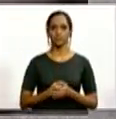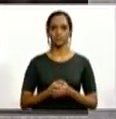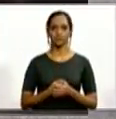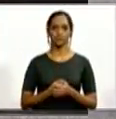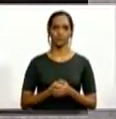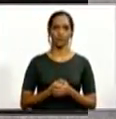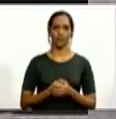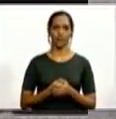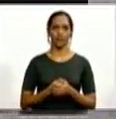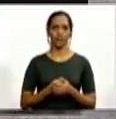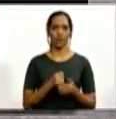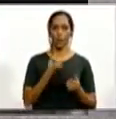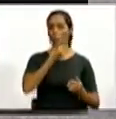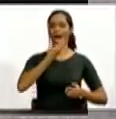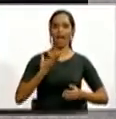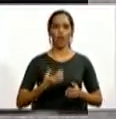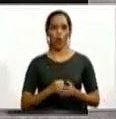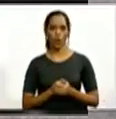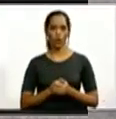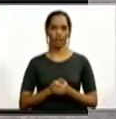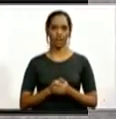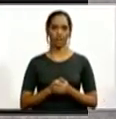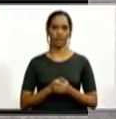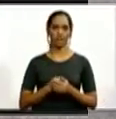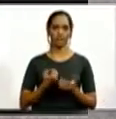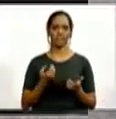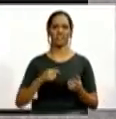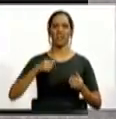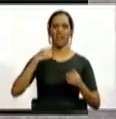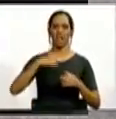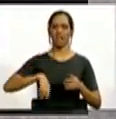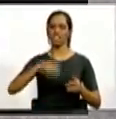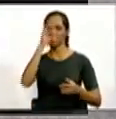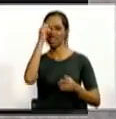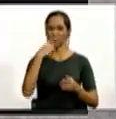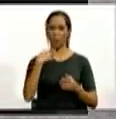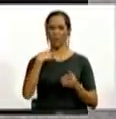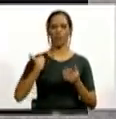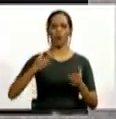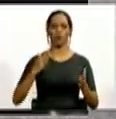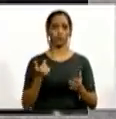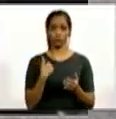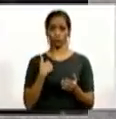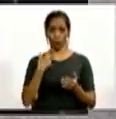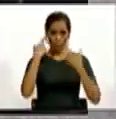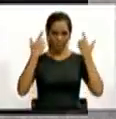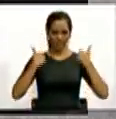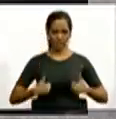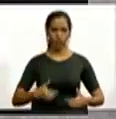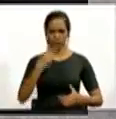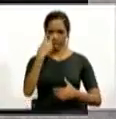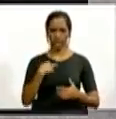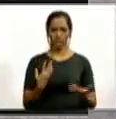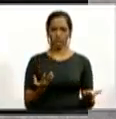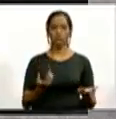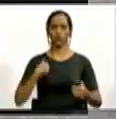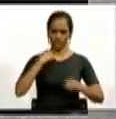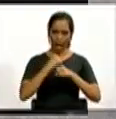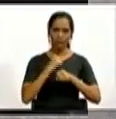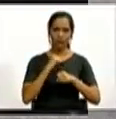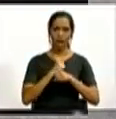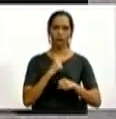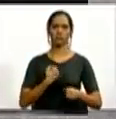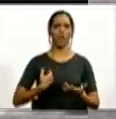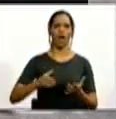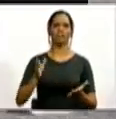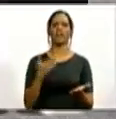le dice, bueno, latero, coño, vete aquí. Yo no soy latero, señor. Yo, porque usted me ve así, usted cree que yo soy latero, ¿no? Yo trabajo, yo... No,